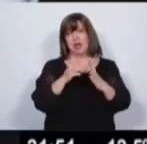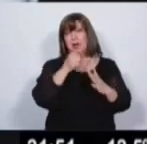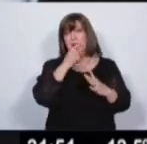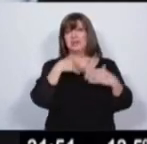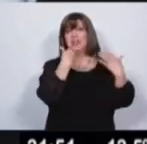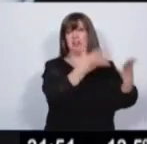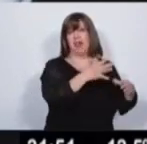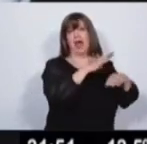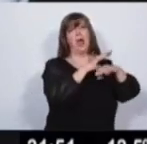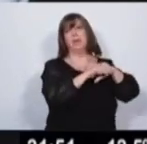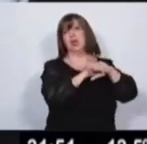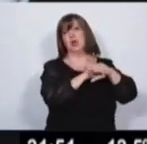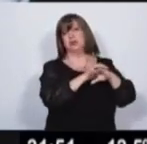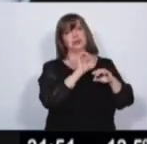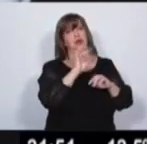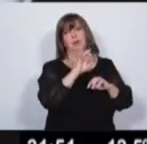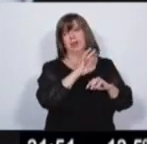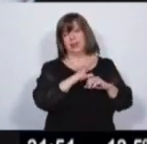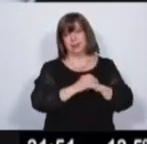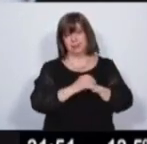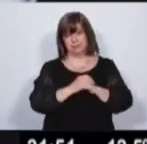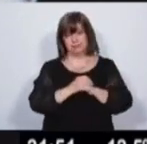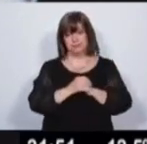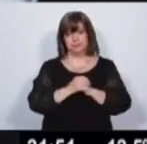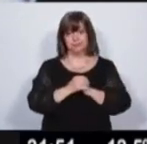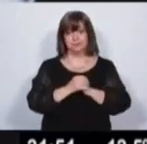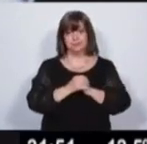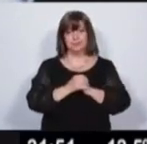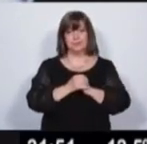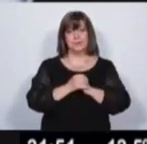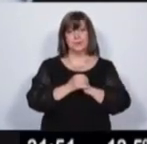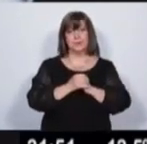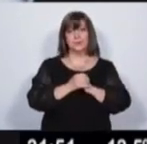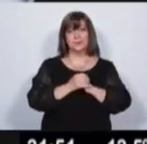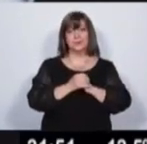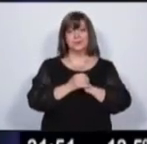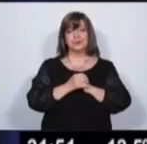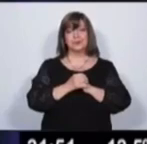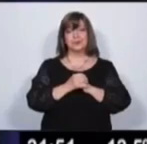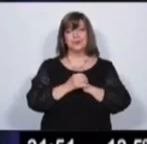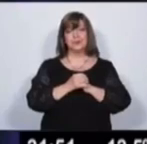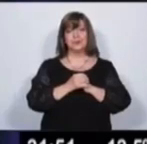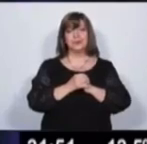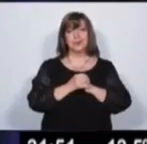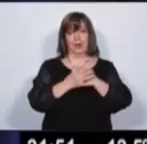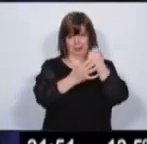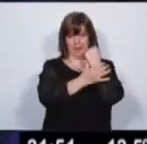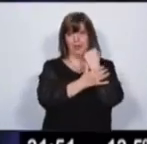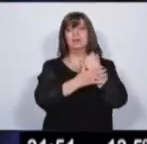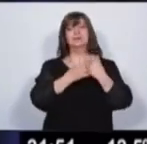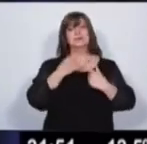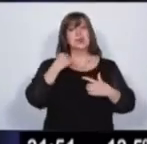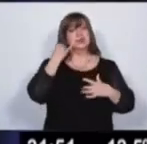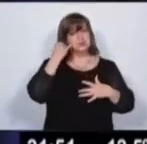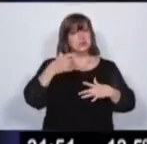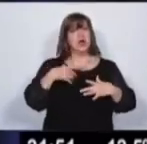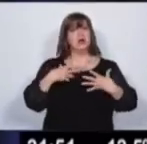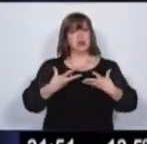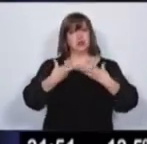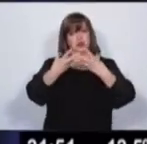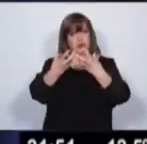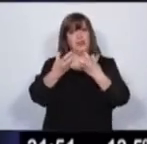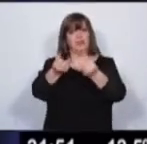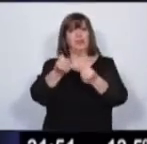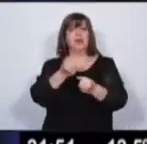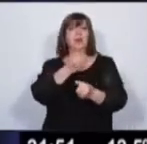Badillo momento de Escuchar al candidato del frente de izquierda y de los trabajadores Jiménez vamos a defender la cultura del agua